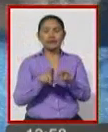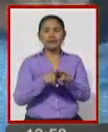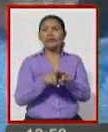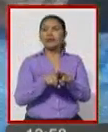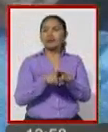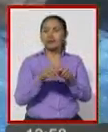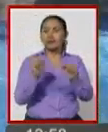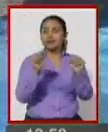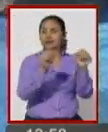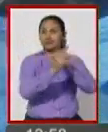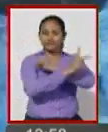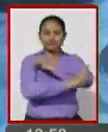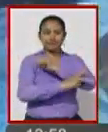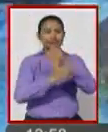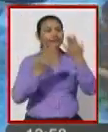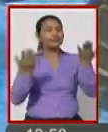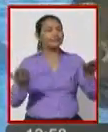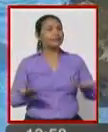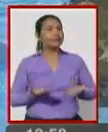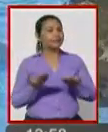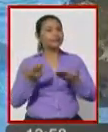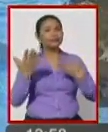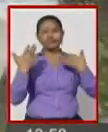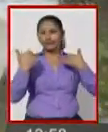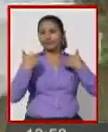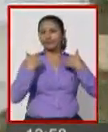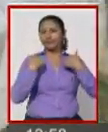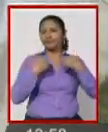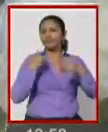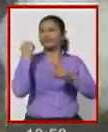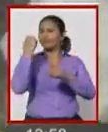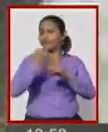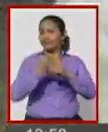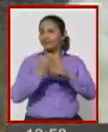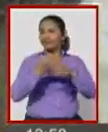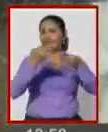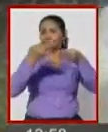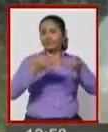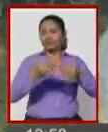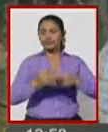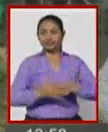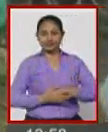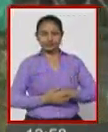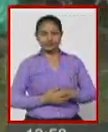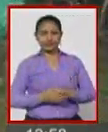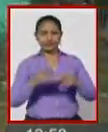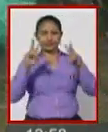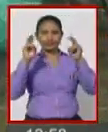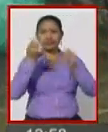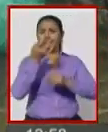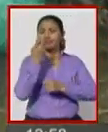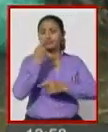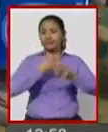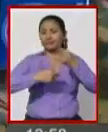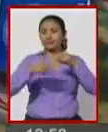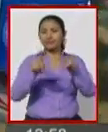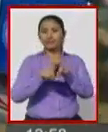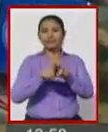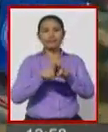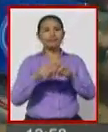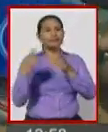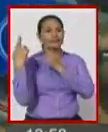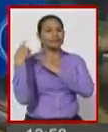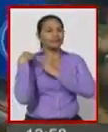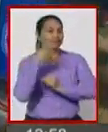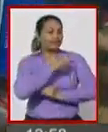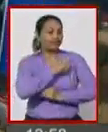prácticamente en un país donde se tiene que combatir de manera eficiente, eficaz, el tema del narcotráfico y obviamente la tarea